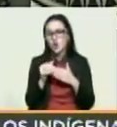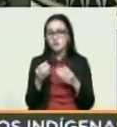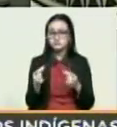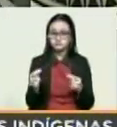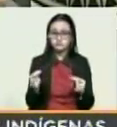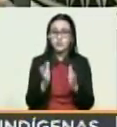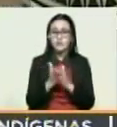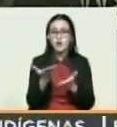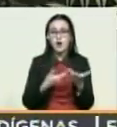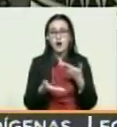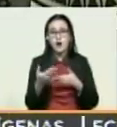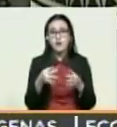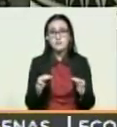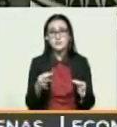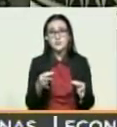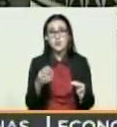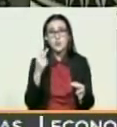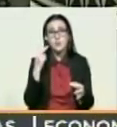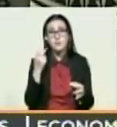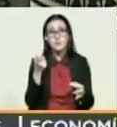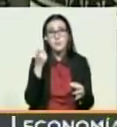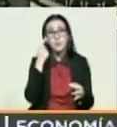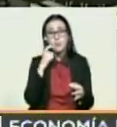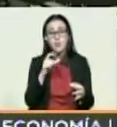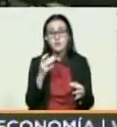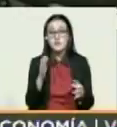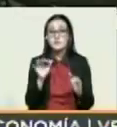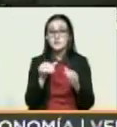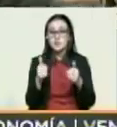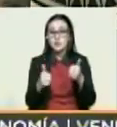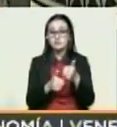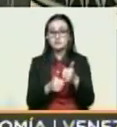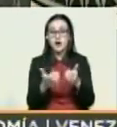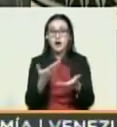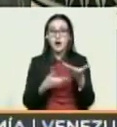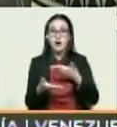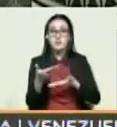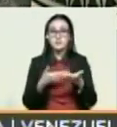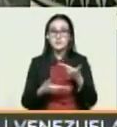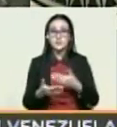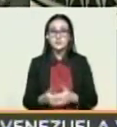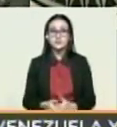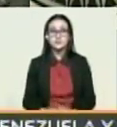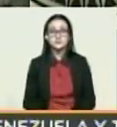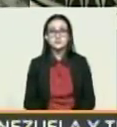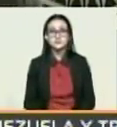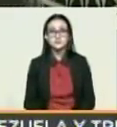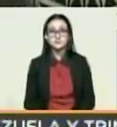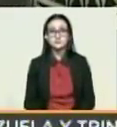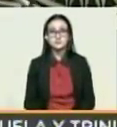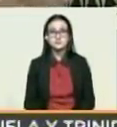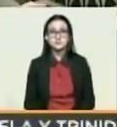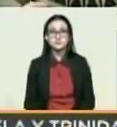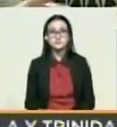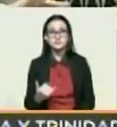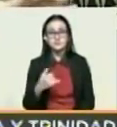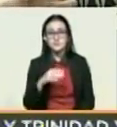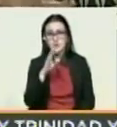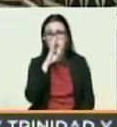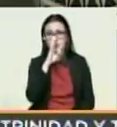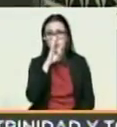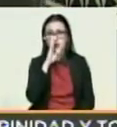sea cambiado por la cantidad de bolívares del tipo de cambio que rige en ese momento igualmente si usted como persona natural posee una cuenta de